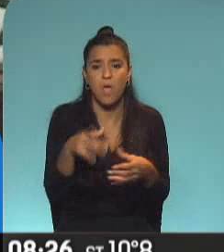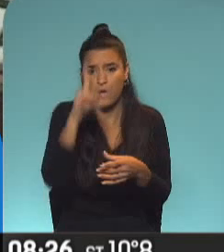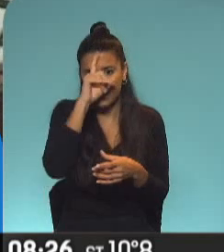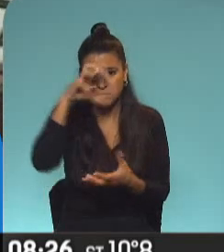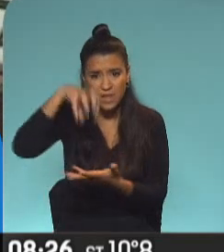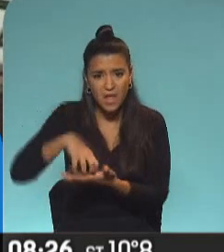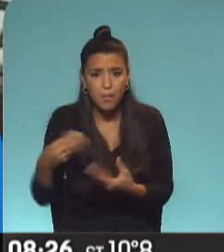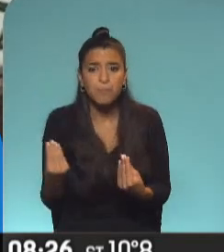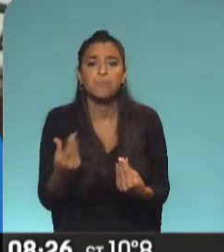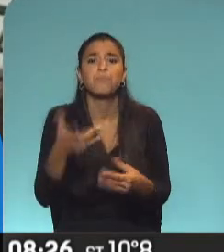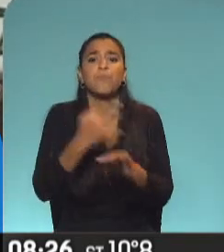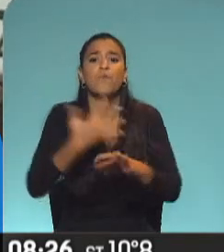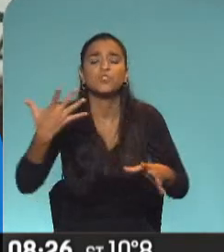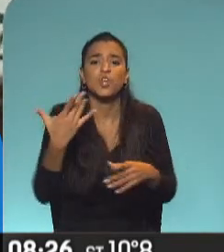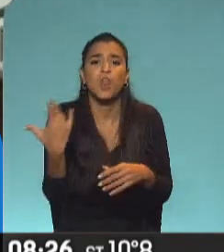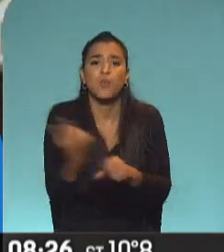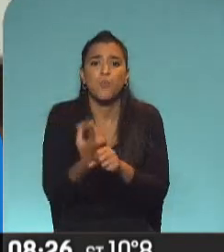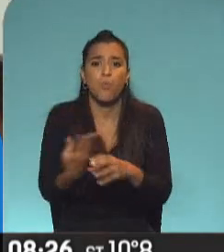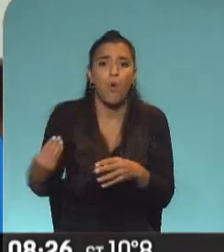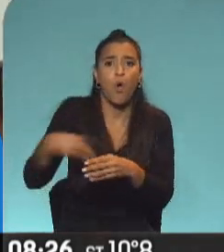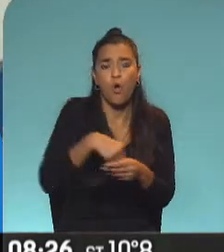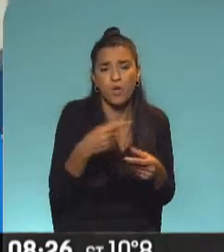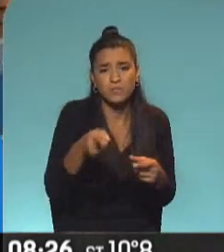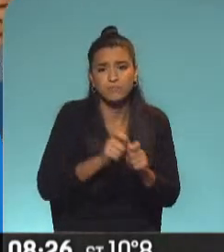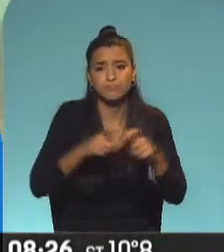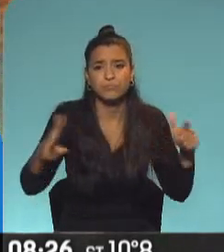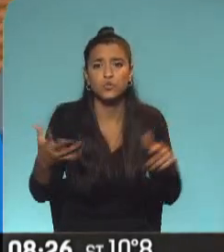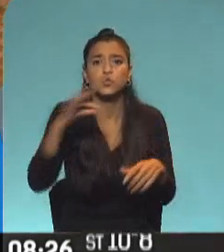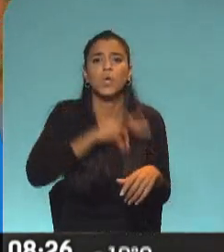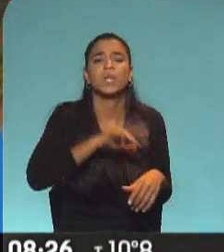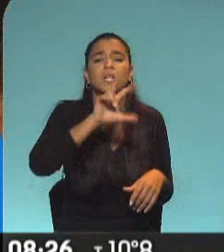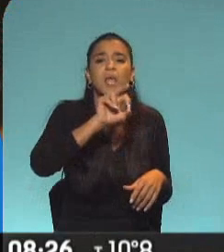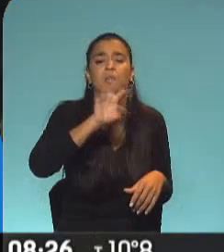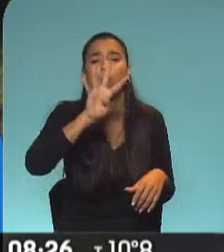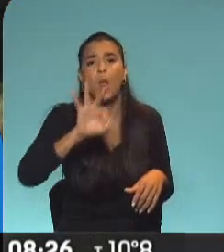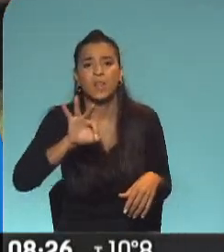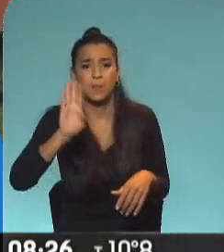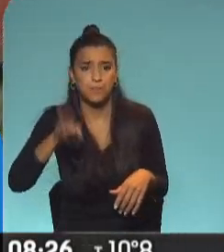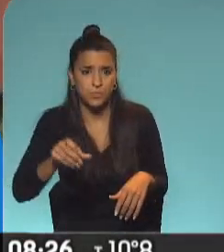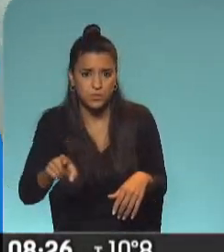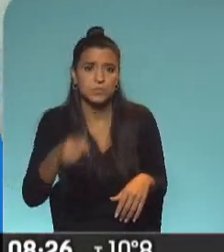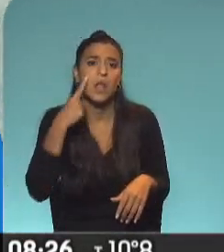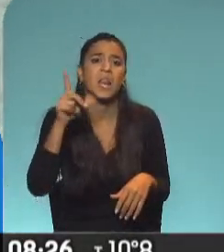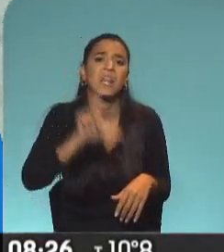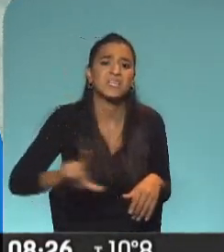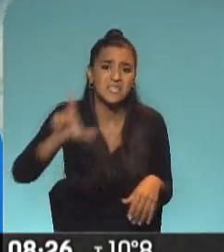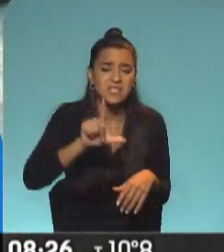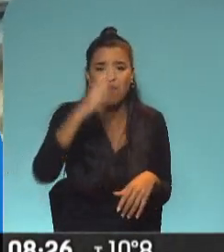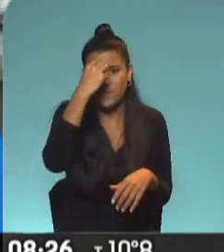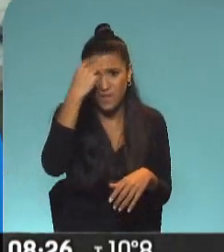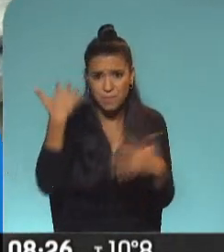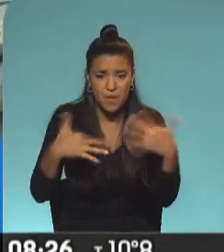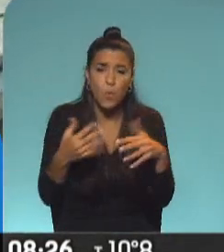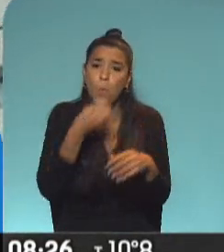que de los profesionales que no nos dejaron entrar eso implicaría un aumento del sueldo un 30 un 40 por ciento reconocer a los licenciados de enfermería